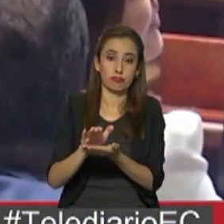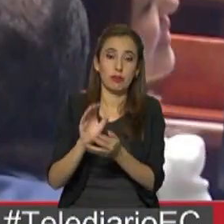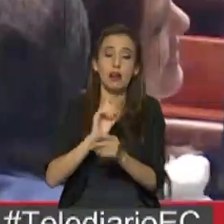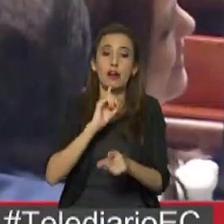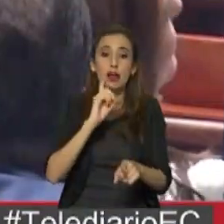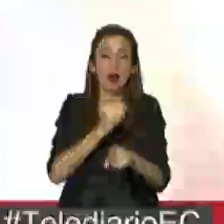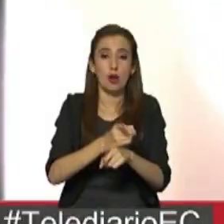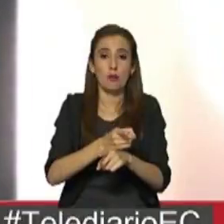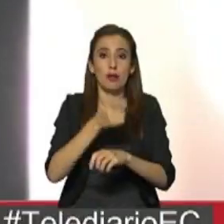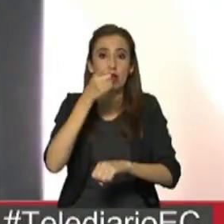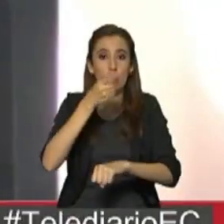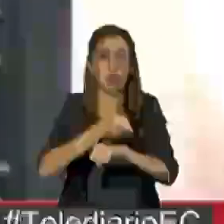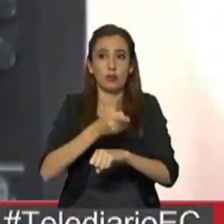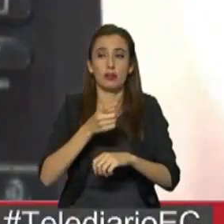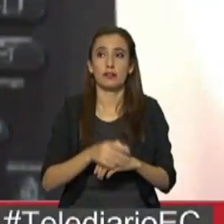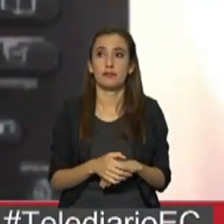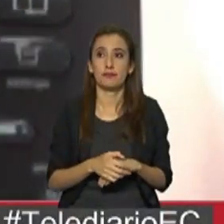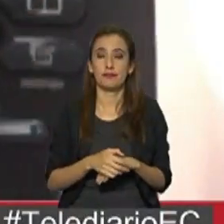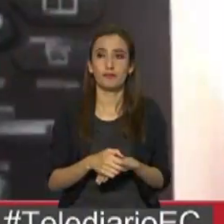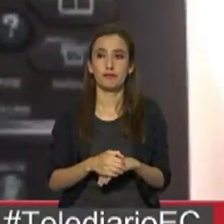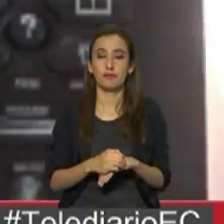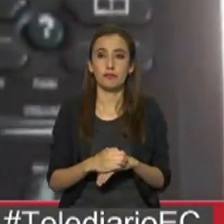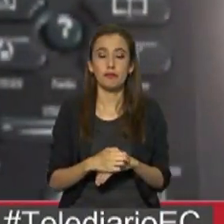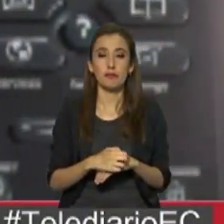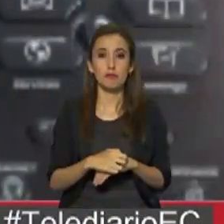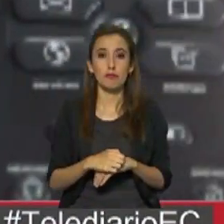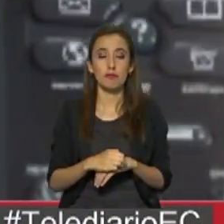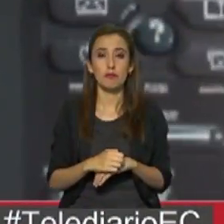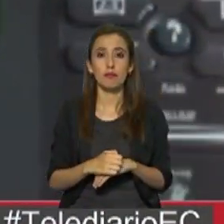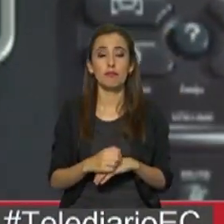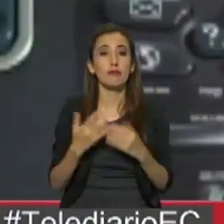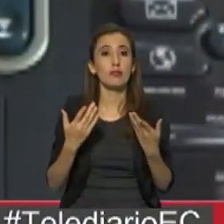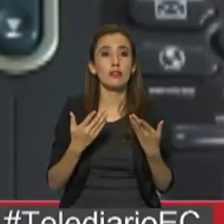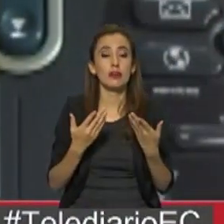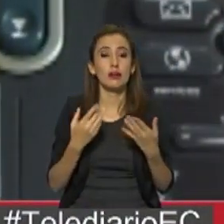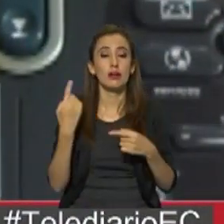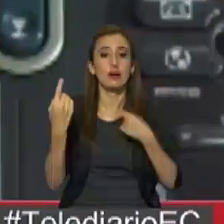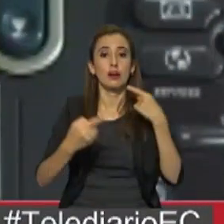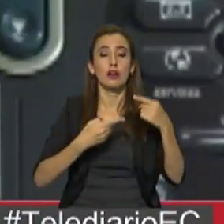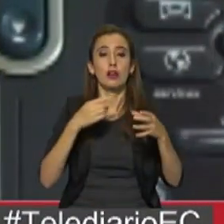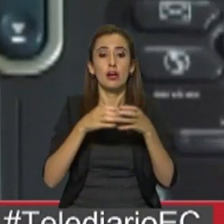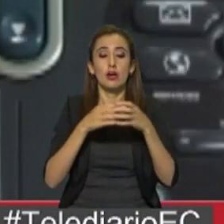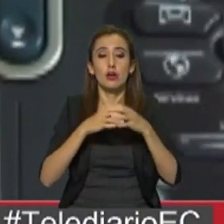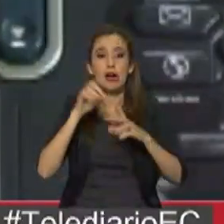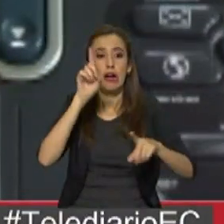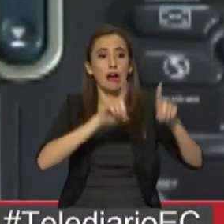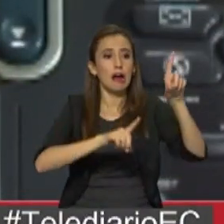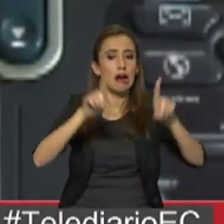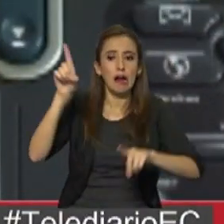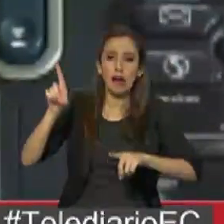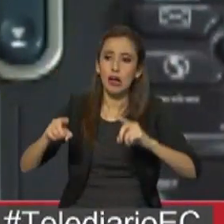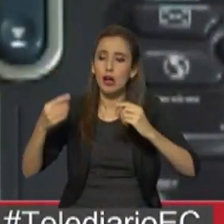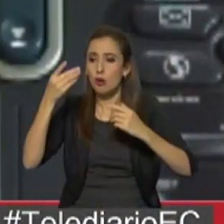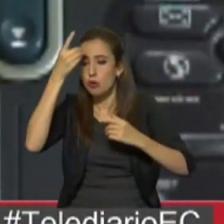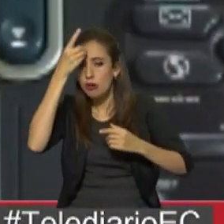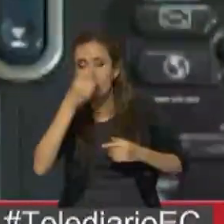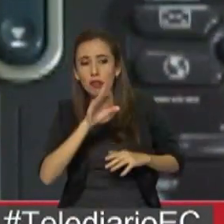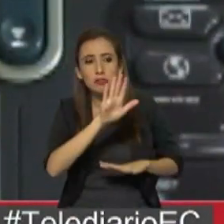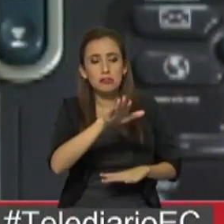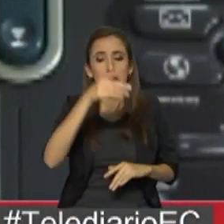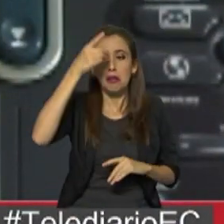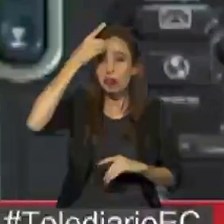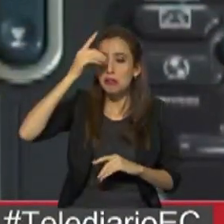obligatoria el país no soluciona su gravísimo problema contable y combativa está bien pues está validado este